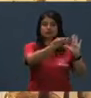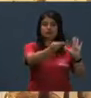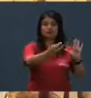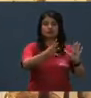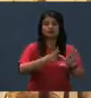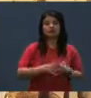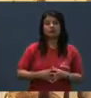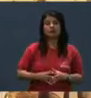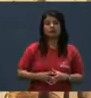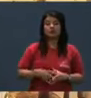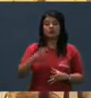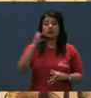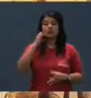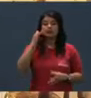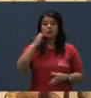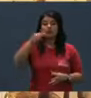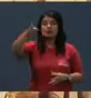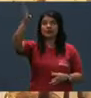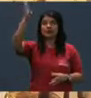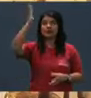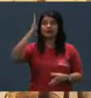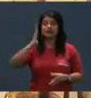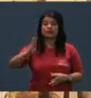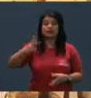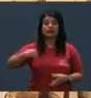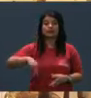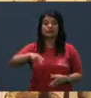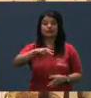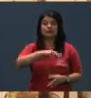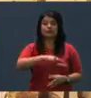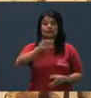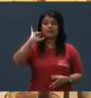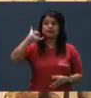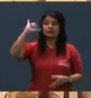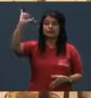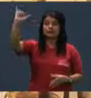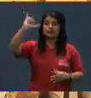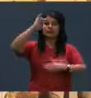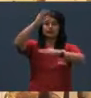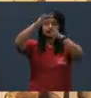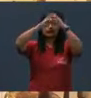decir: Padre nuestro que estás en el